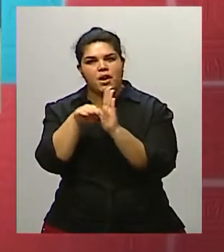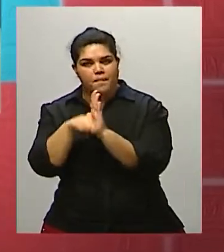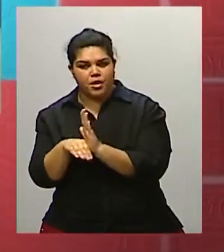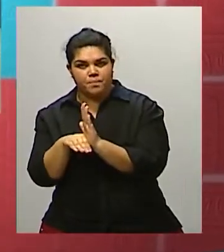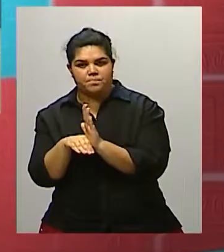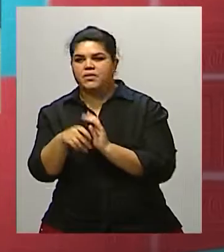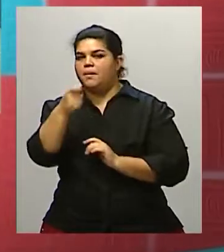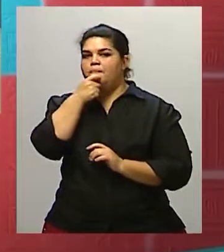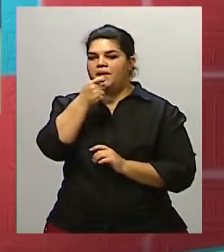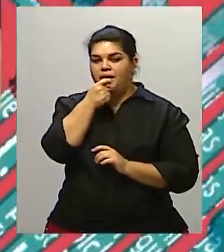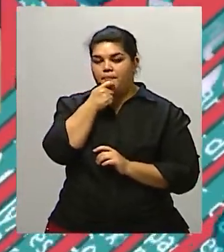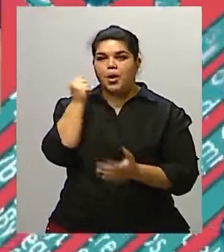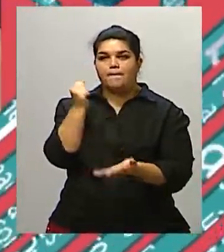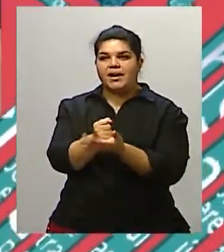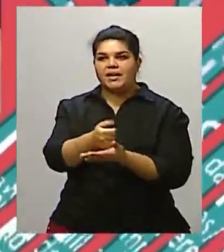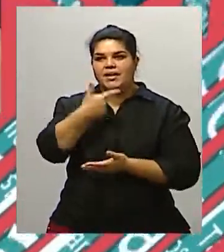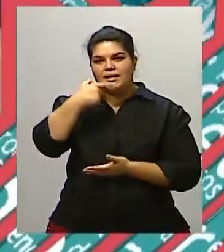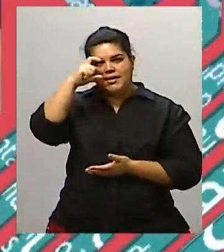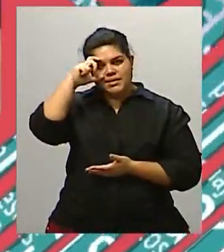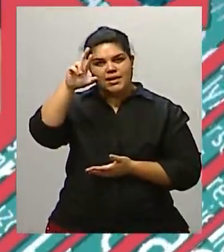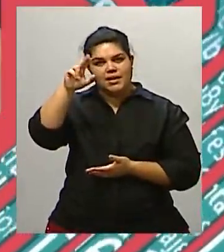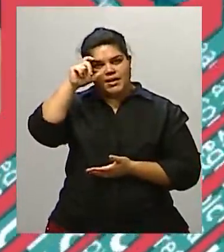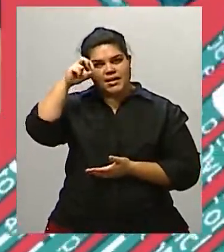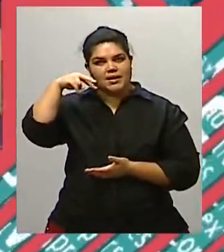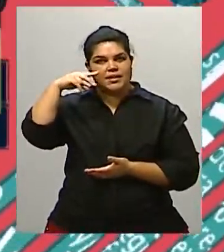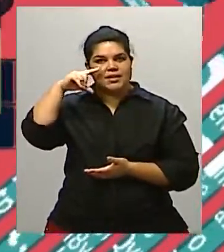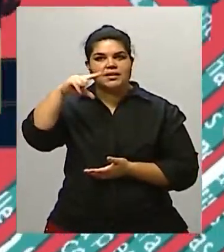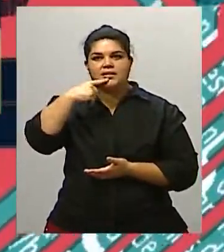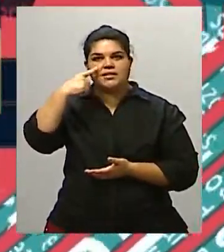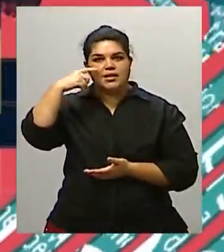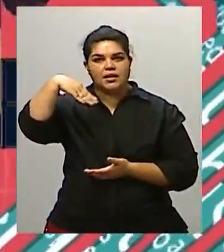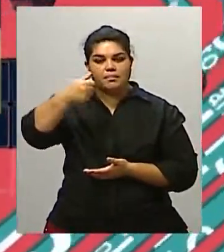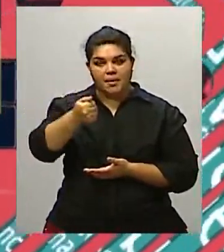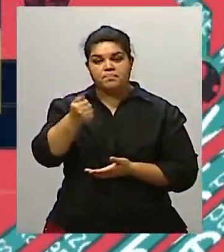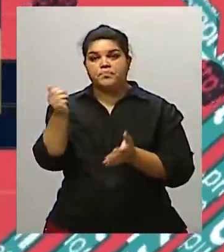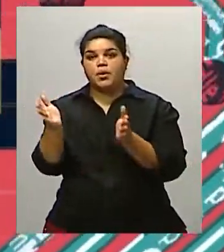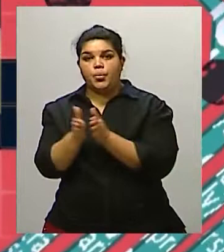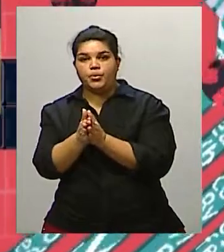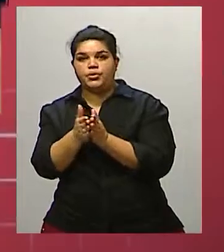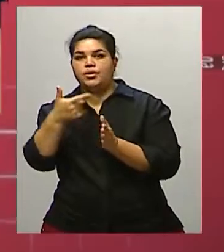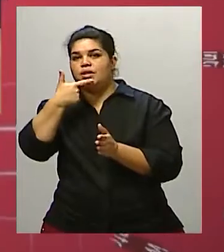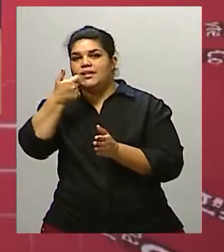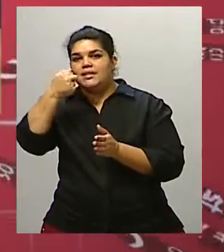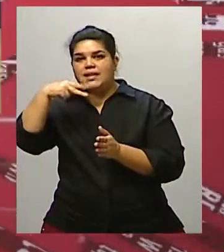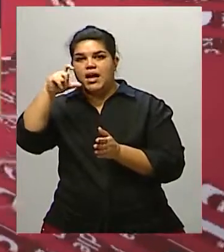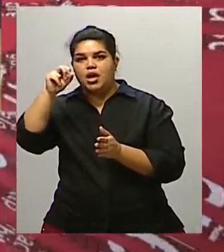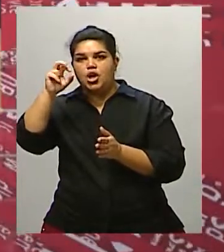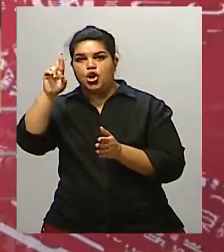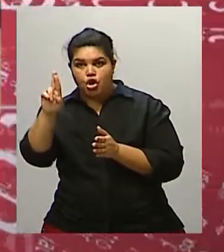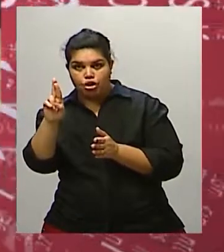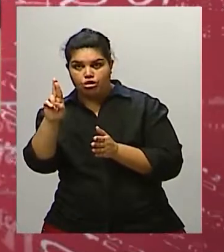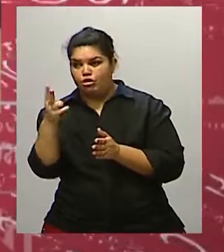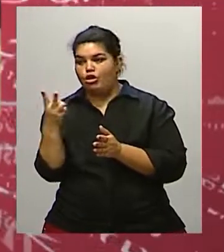la Serenísima tiene el 80%, junto con Sancor tienen más del 90% del mercado. Es un